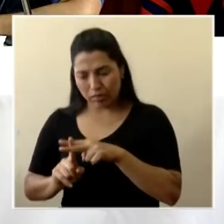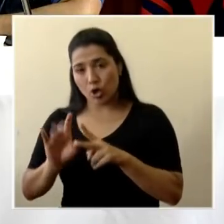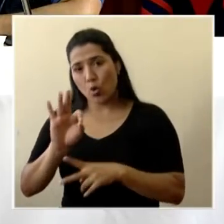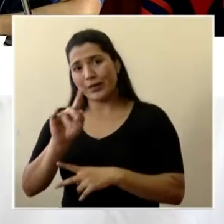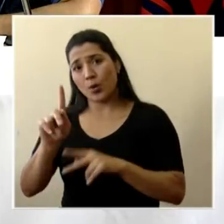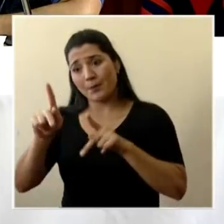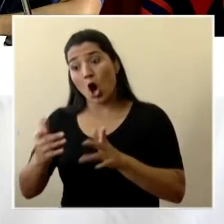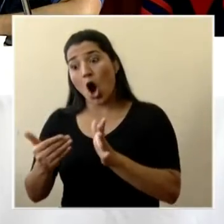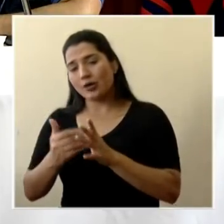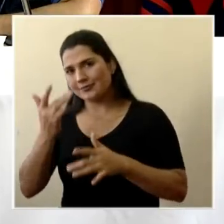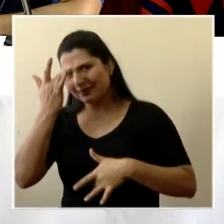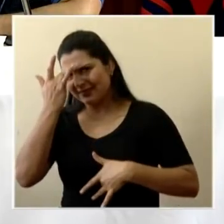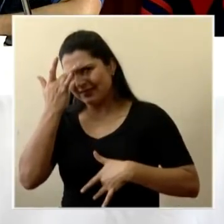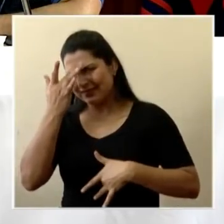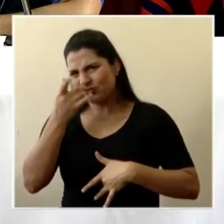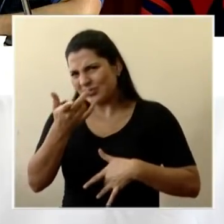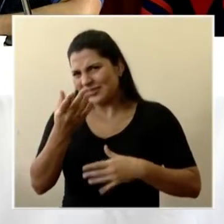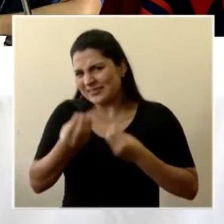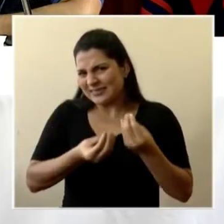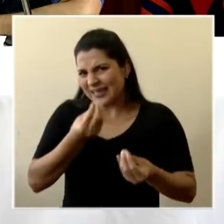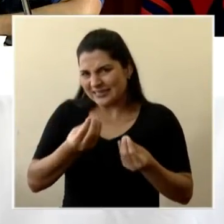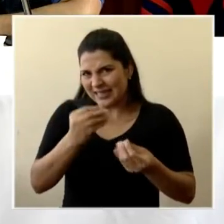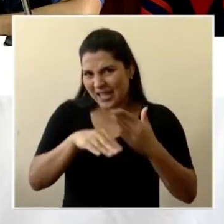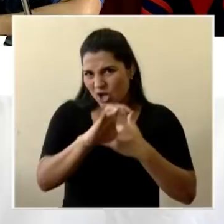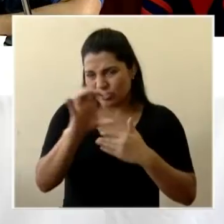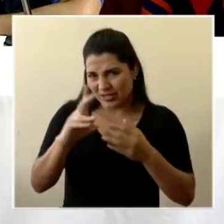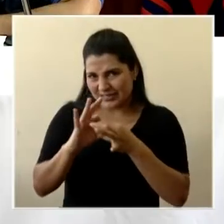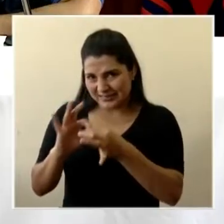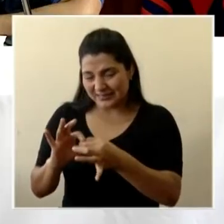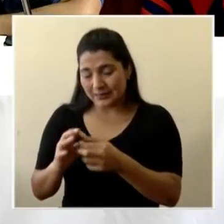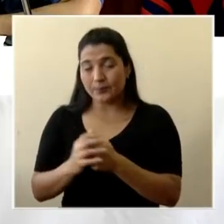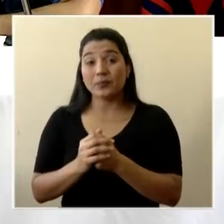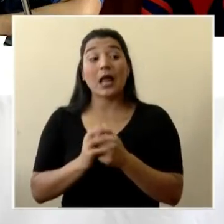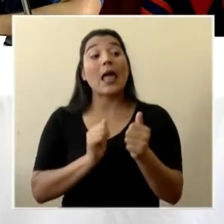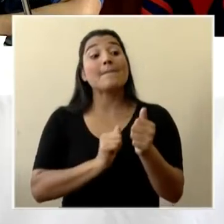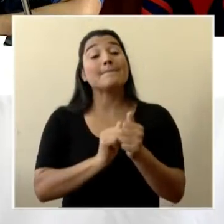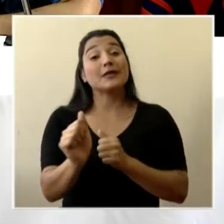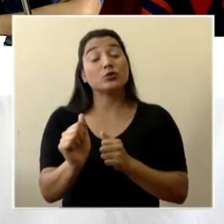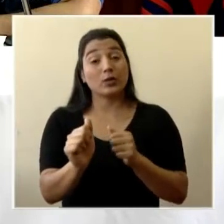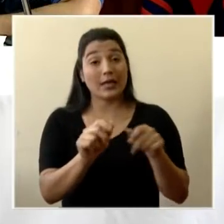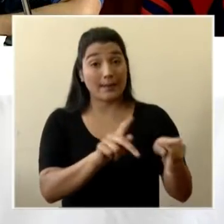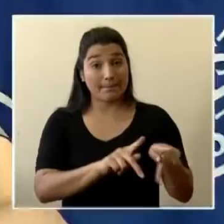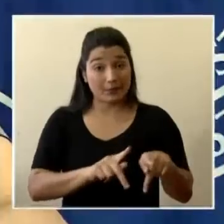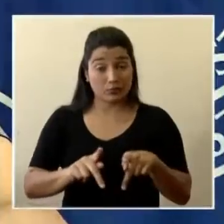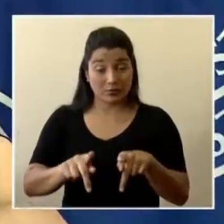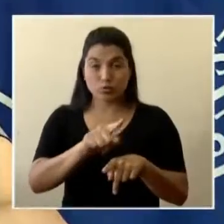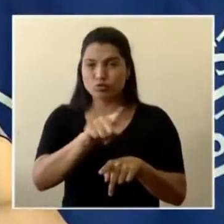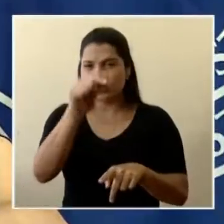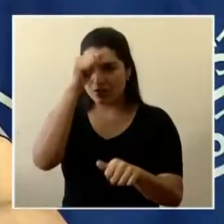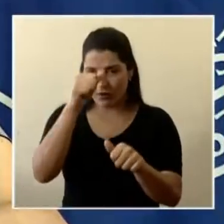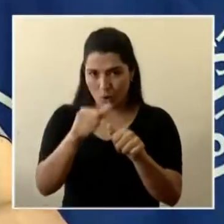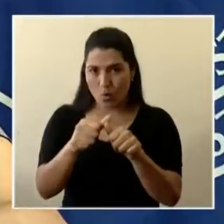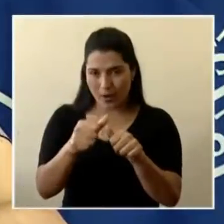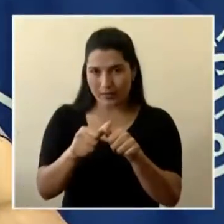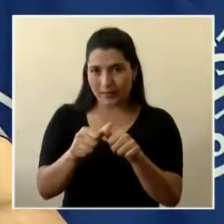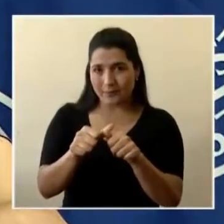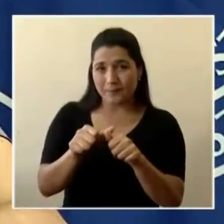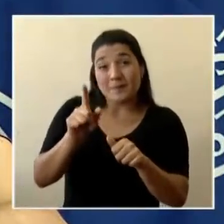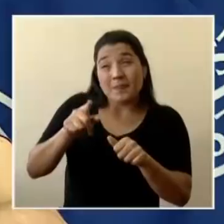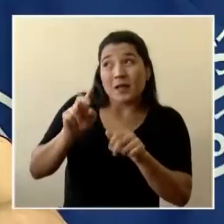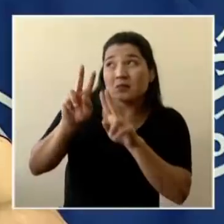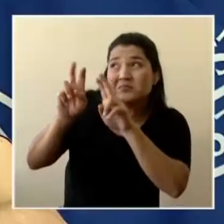en Corea del Sur? Doctor Salas. De la gran mayoría de casos, recordemos que 91, eventualmente habría que estudiar